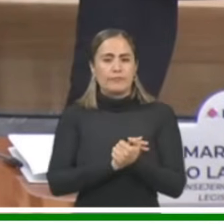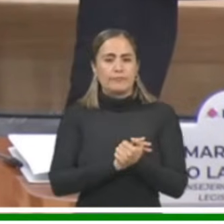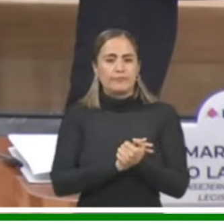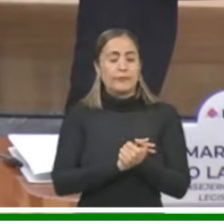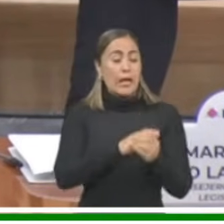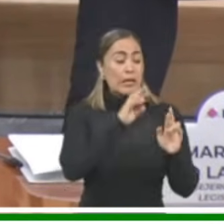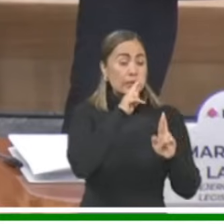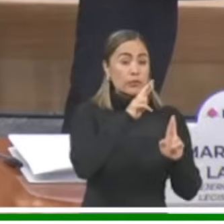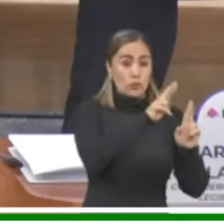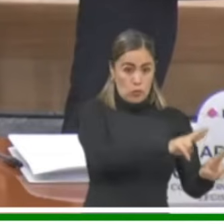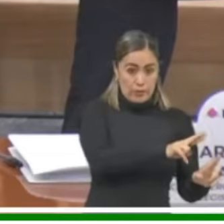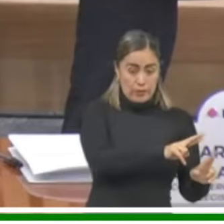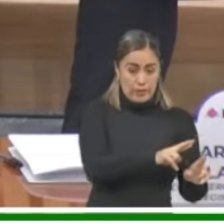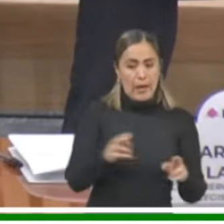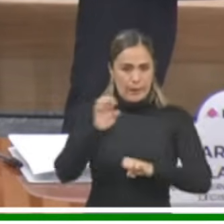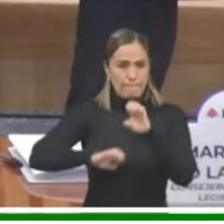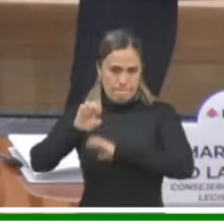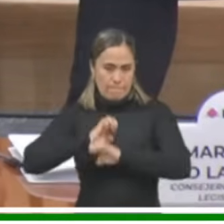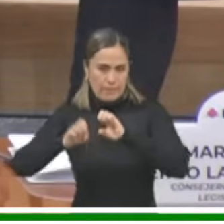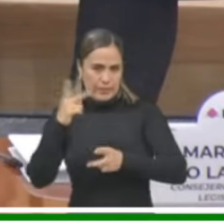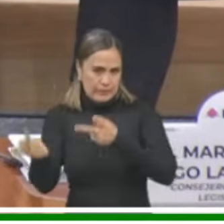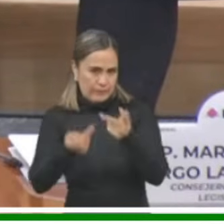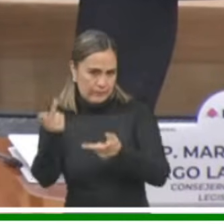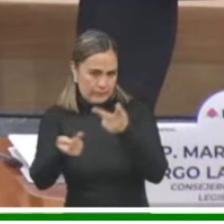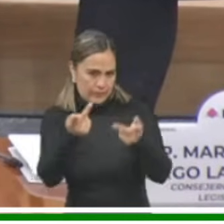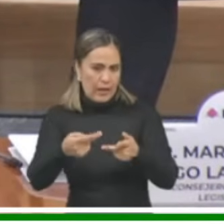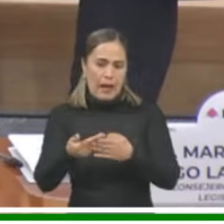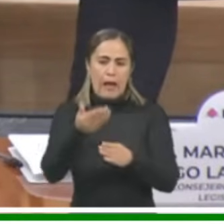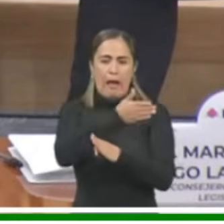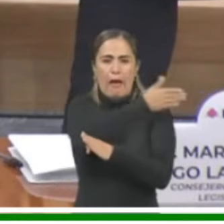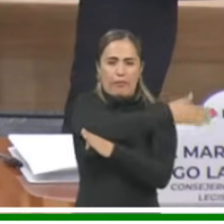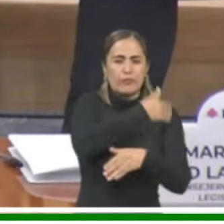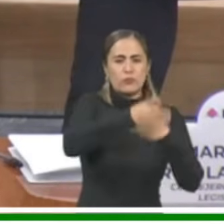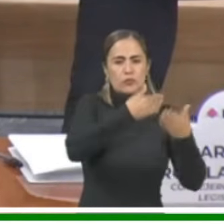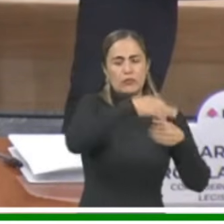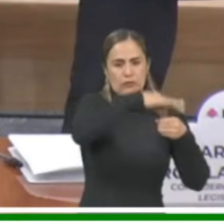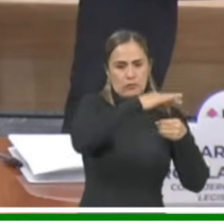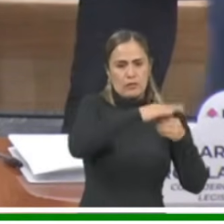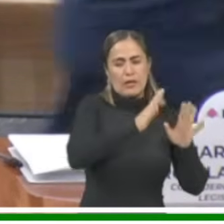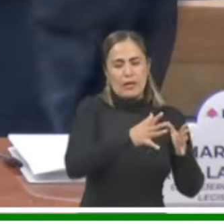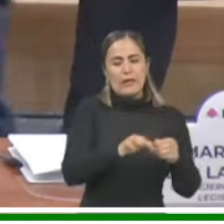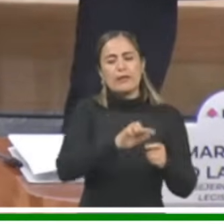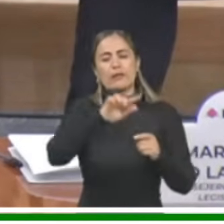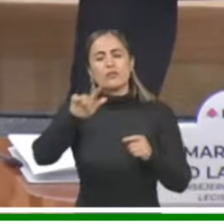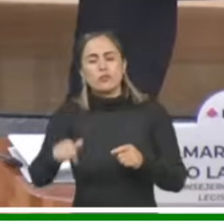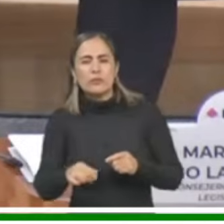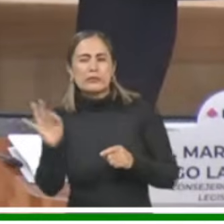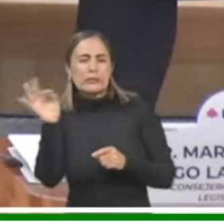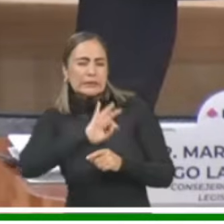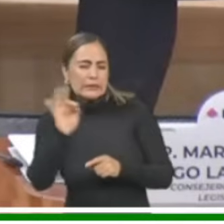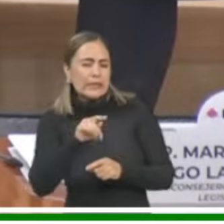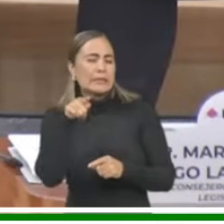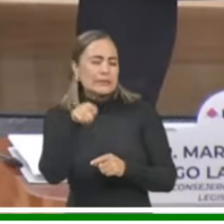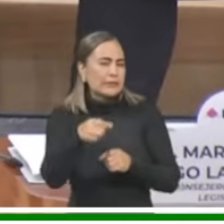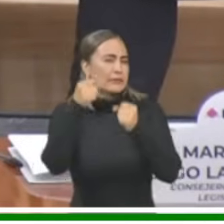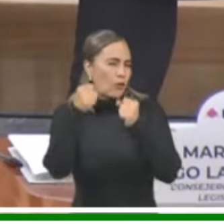los resultados presentados por las encuestadoras en procesos electorales anteriores y el margen de error de predictibilidad histórico de